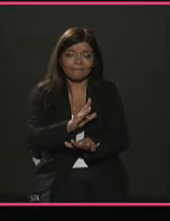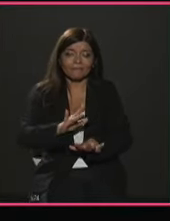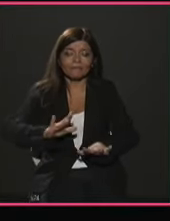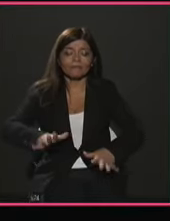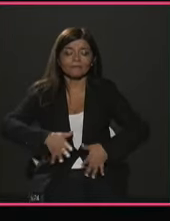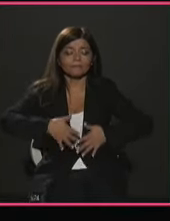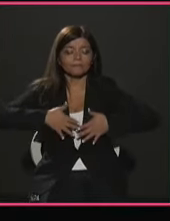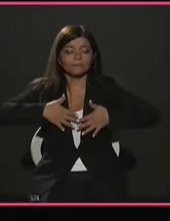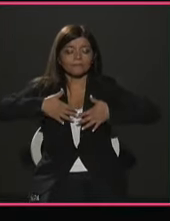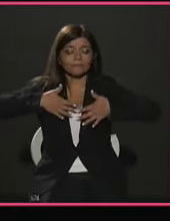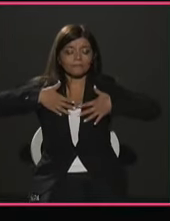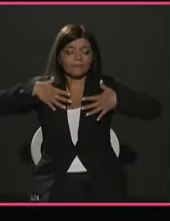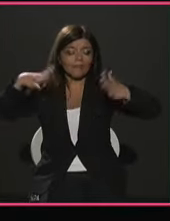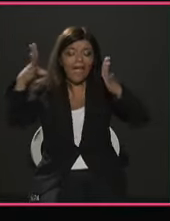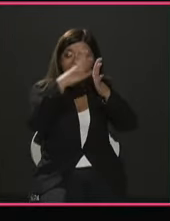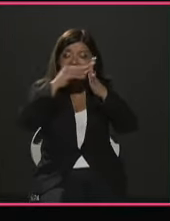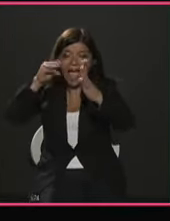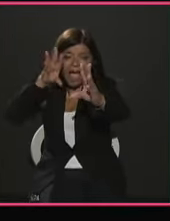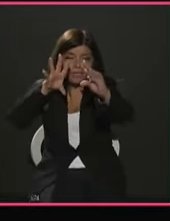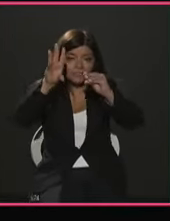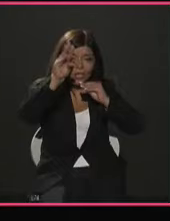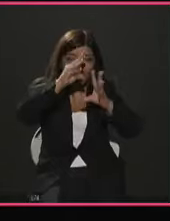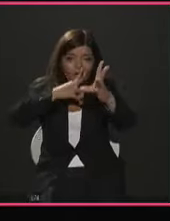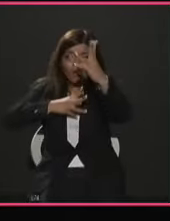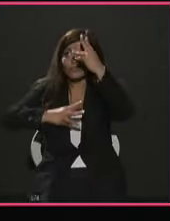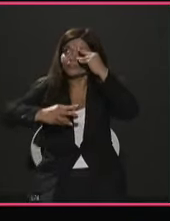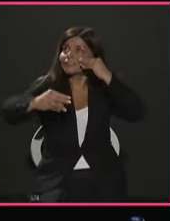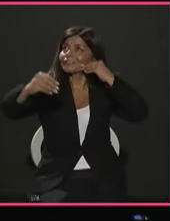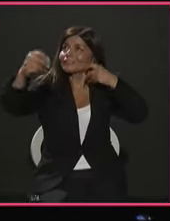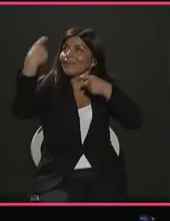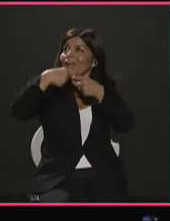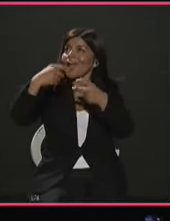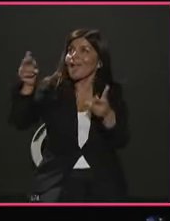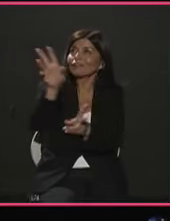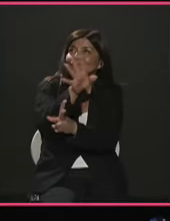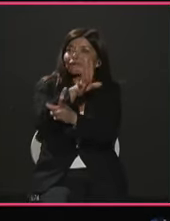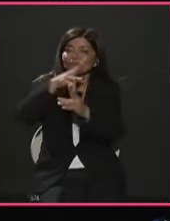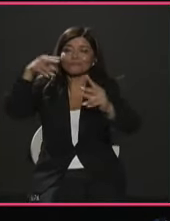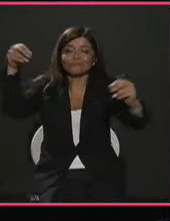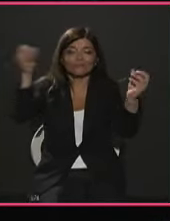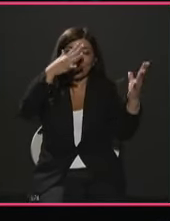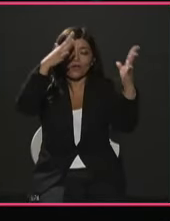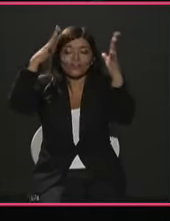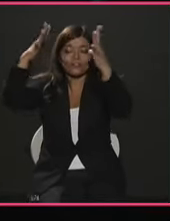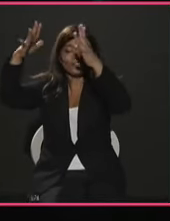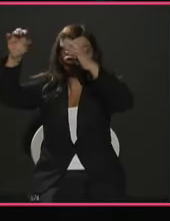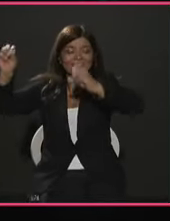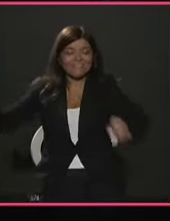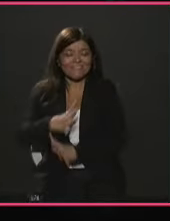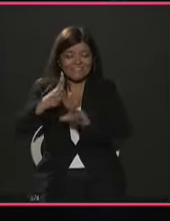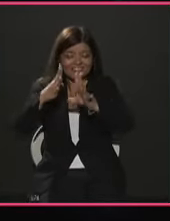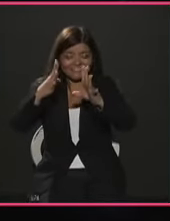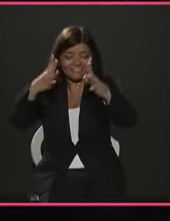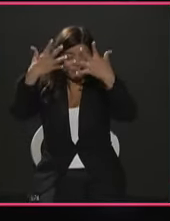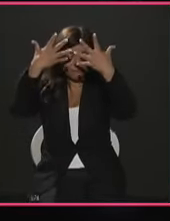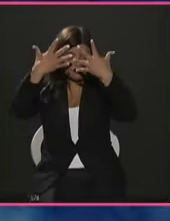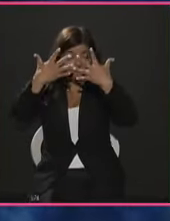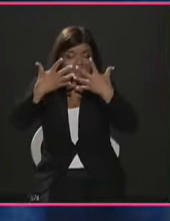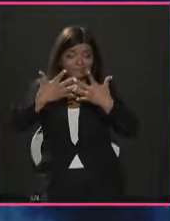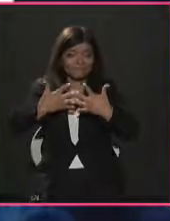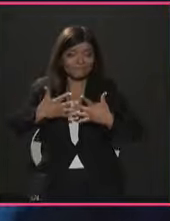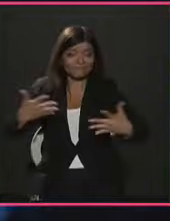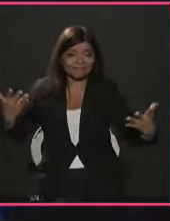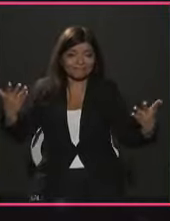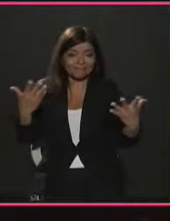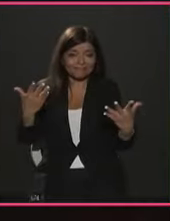me siento magnética la Gema del huracán brilla y está a punto de explotar